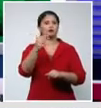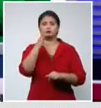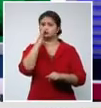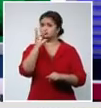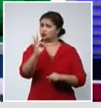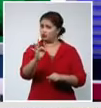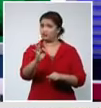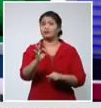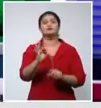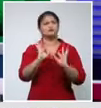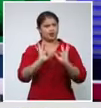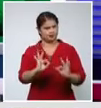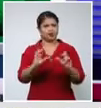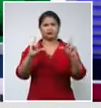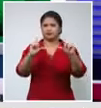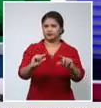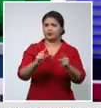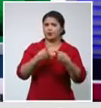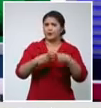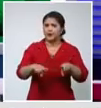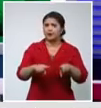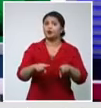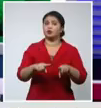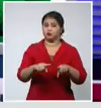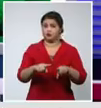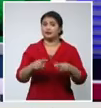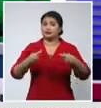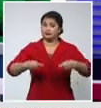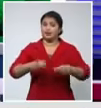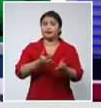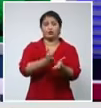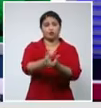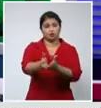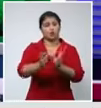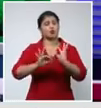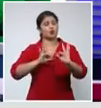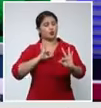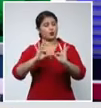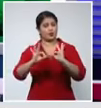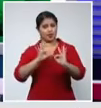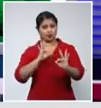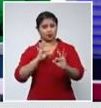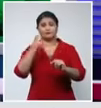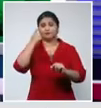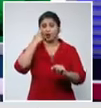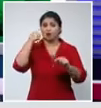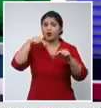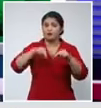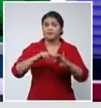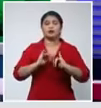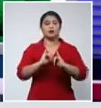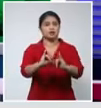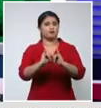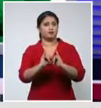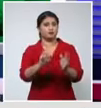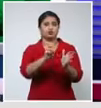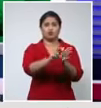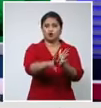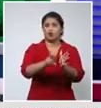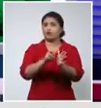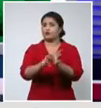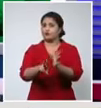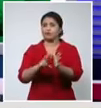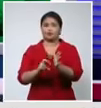ver el comportamiento por provincia, que traduce mejor donde tenemos una mayor o una menor transmisión,